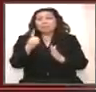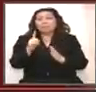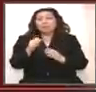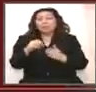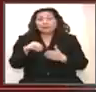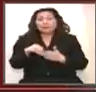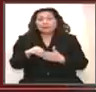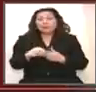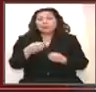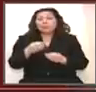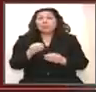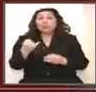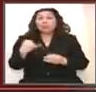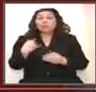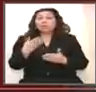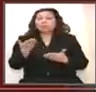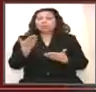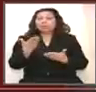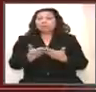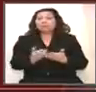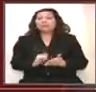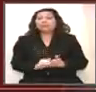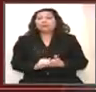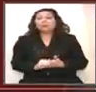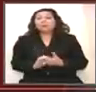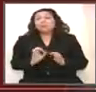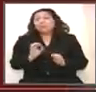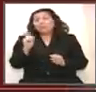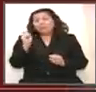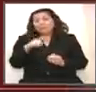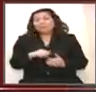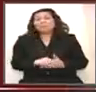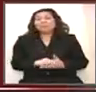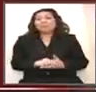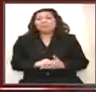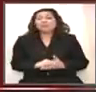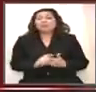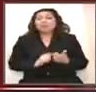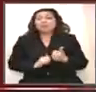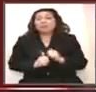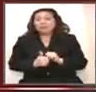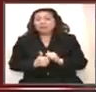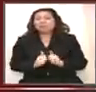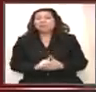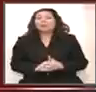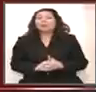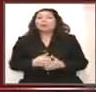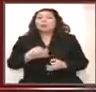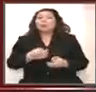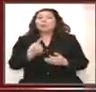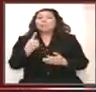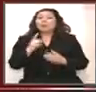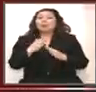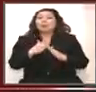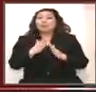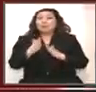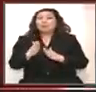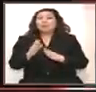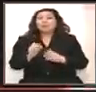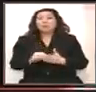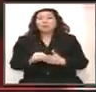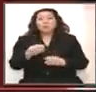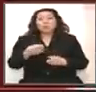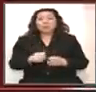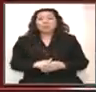la aplicación de la justicia juvenil restaurativa. O si es muy grave la infracción, su traslado inmediato a un juzgado para definir su